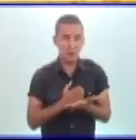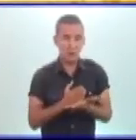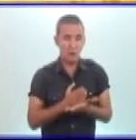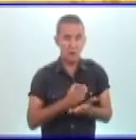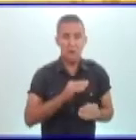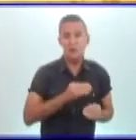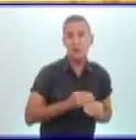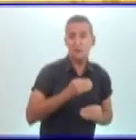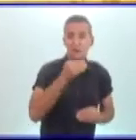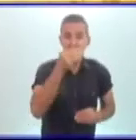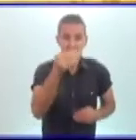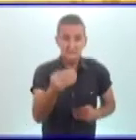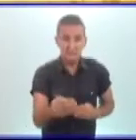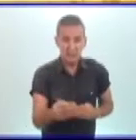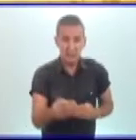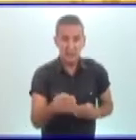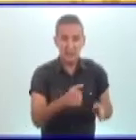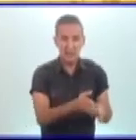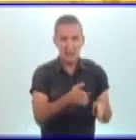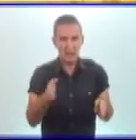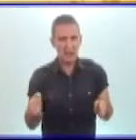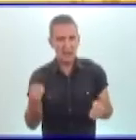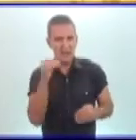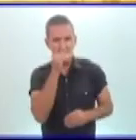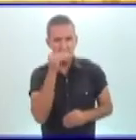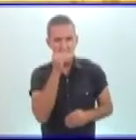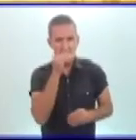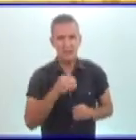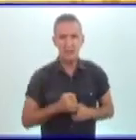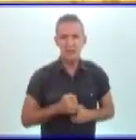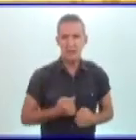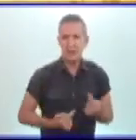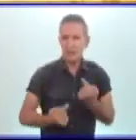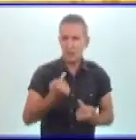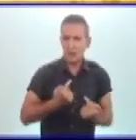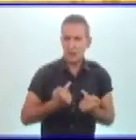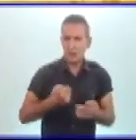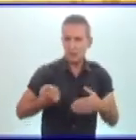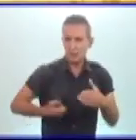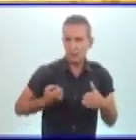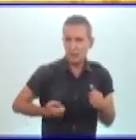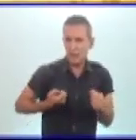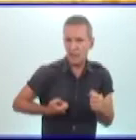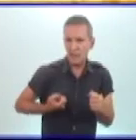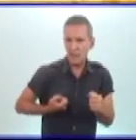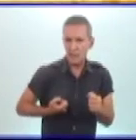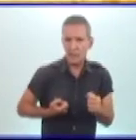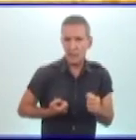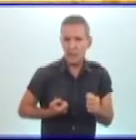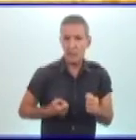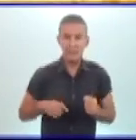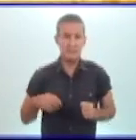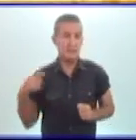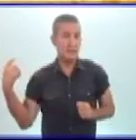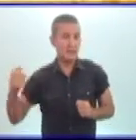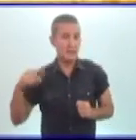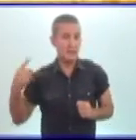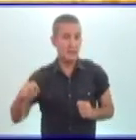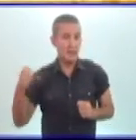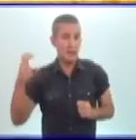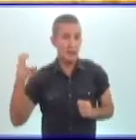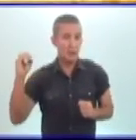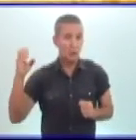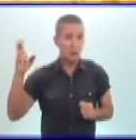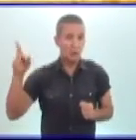época moderna. Los dejo además con algunas de las guerras coloniales que se fueron desarrollando. Recordemos que